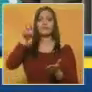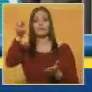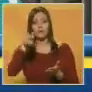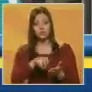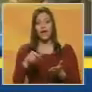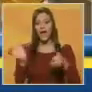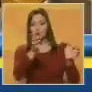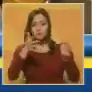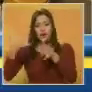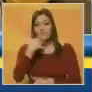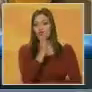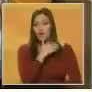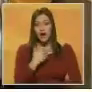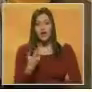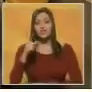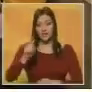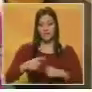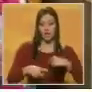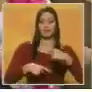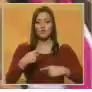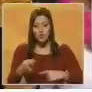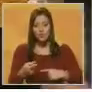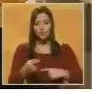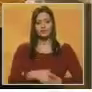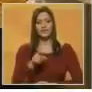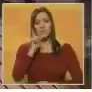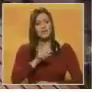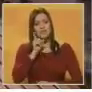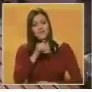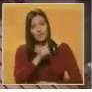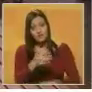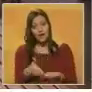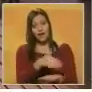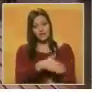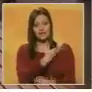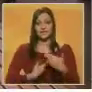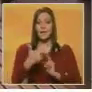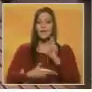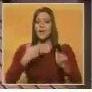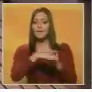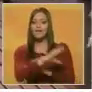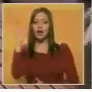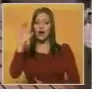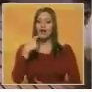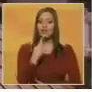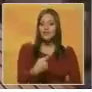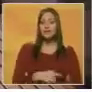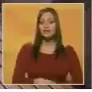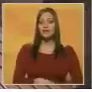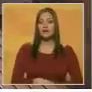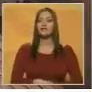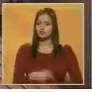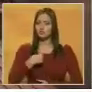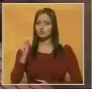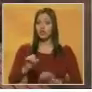aire acondicionado y los torniquetes. Ellos aseguraron que es falsa la información dada por el presidente del Metro de Caracas, Ayman El Trudy, cuando